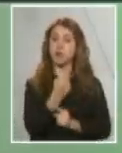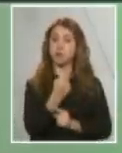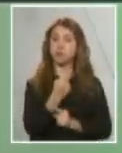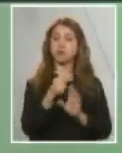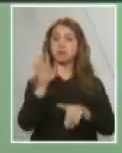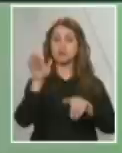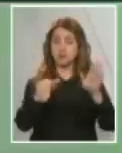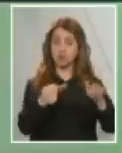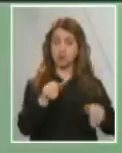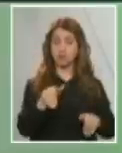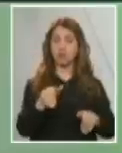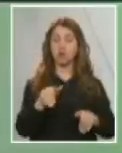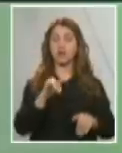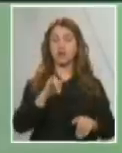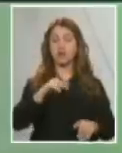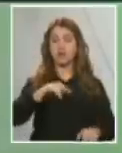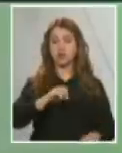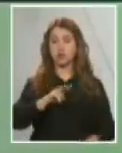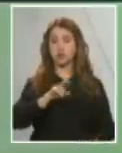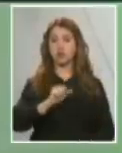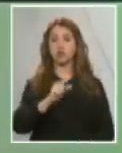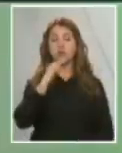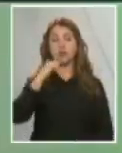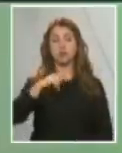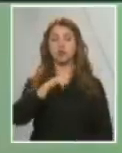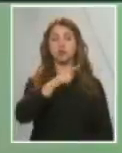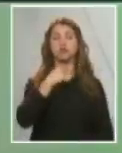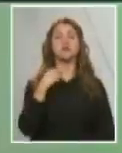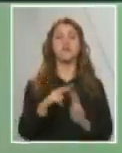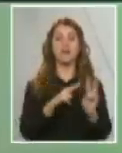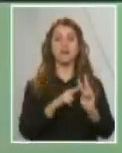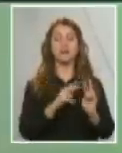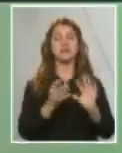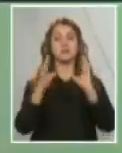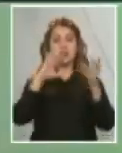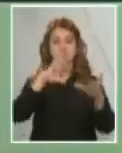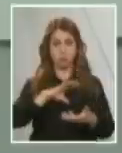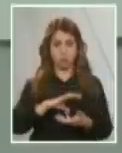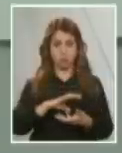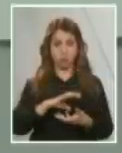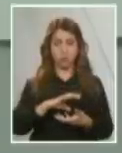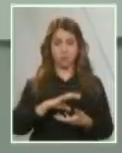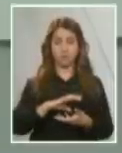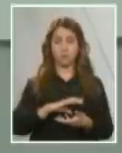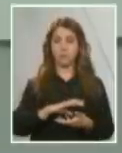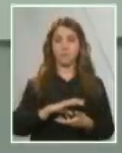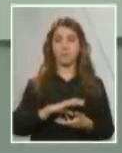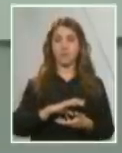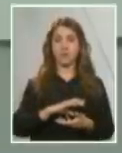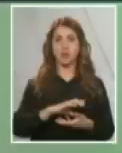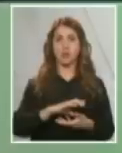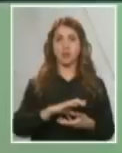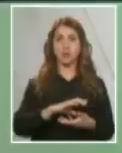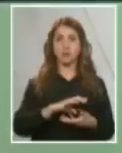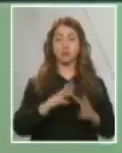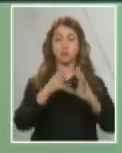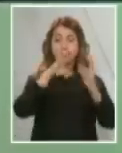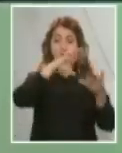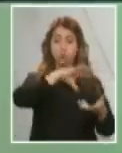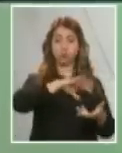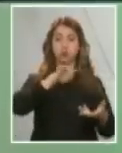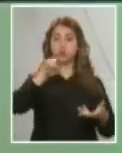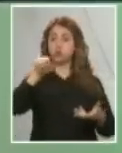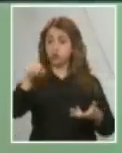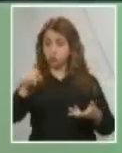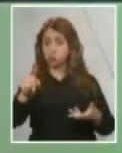que convocaba a la Innovatón, y decía, ¿qué harías si el mundo no estuviera hecho para ti? ¿Este